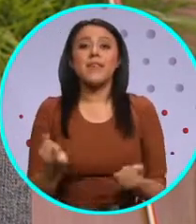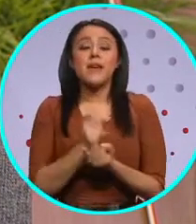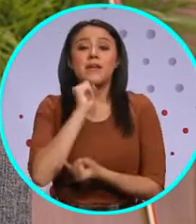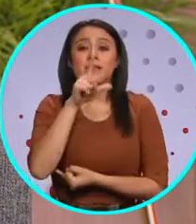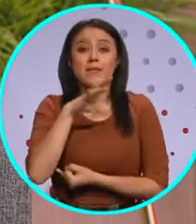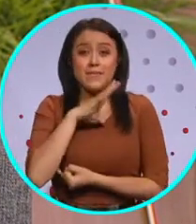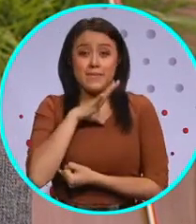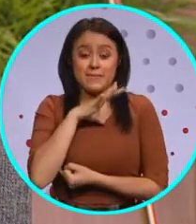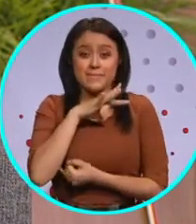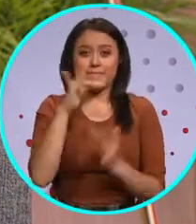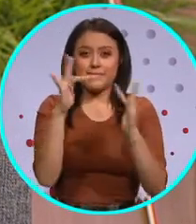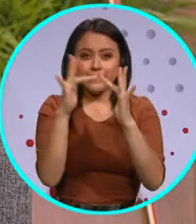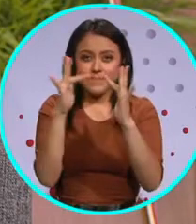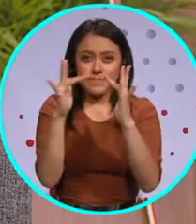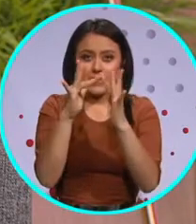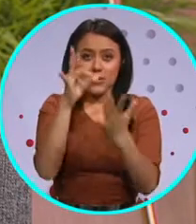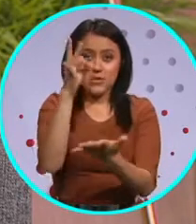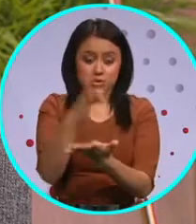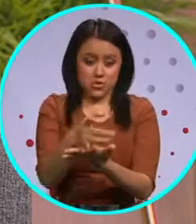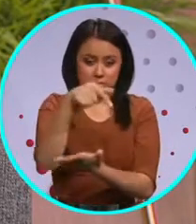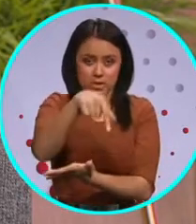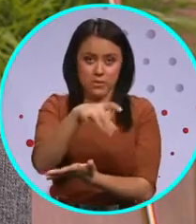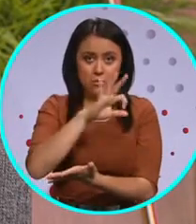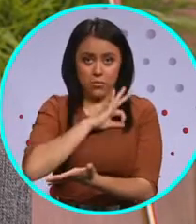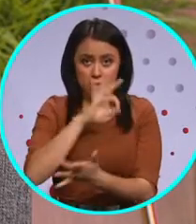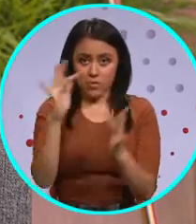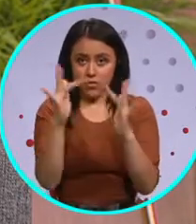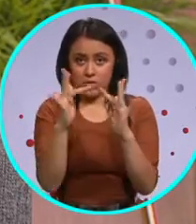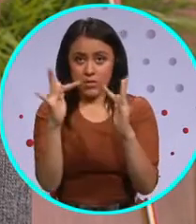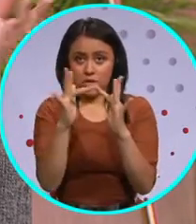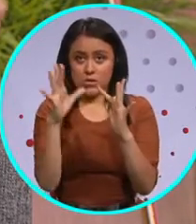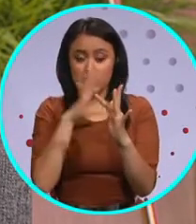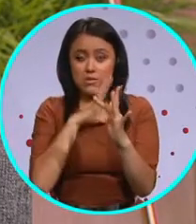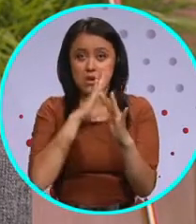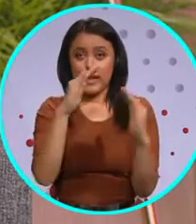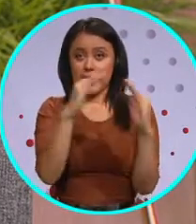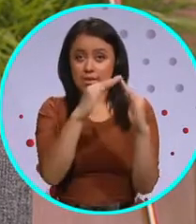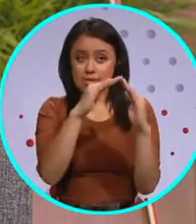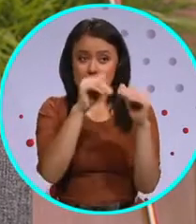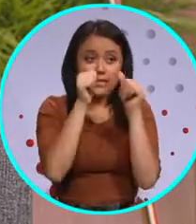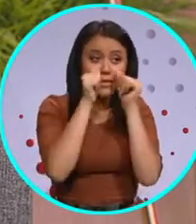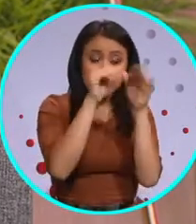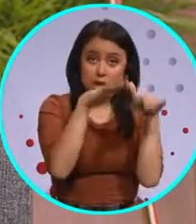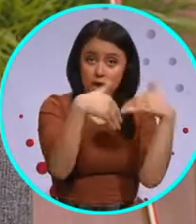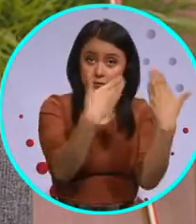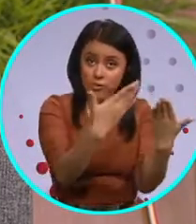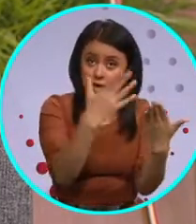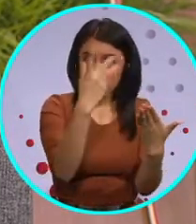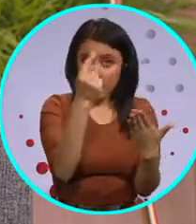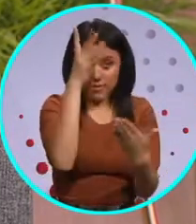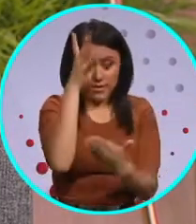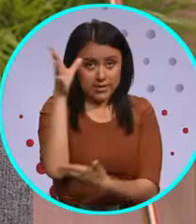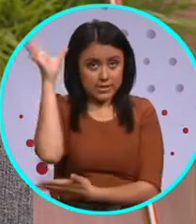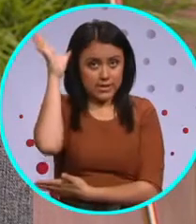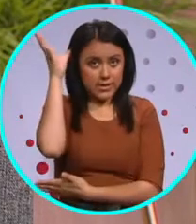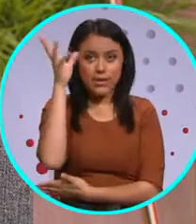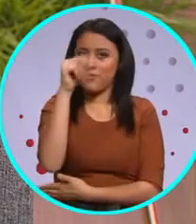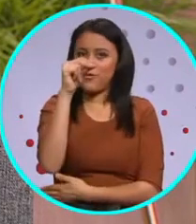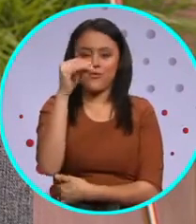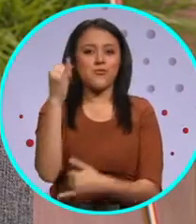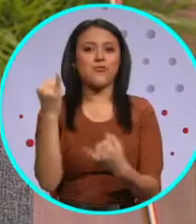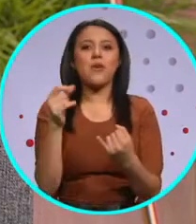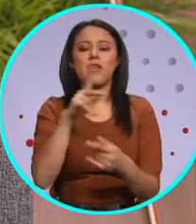recuerdo nuestras redes sociales no solamente pueden estar en contacto con nosotros en casetas de atención al exterior de tvazteca a justos